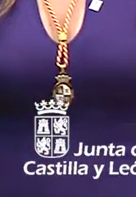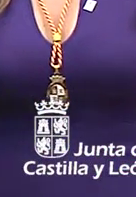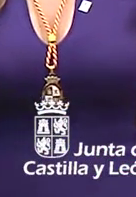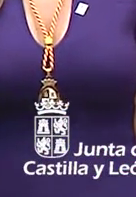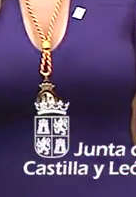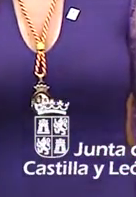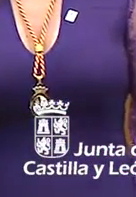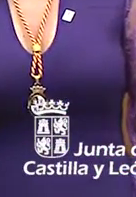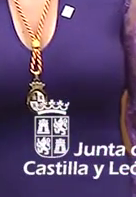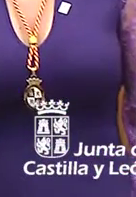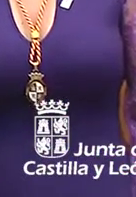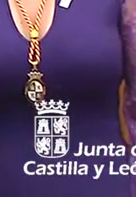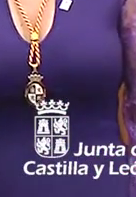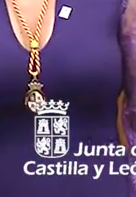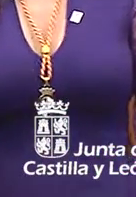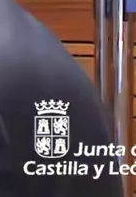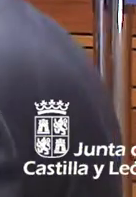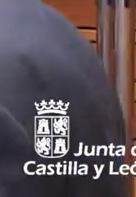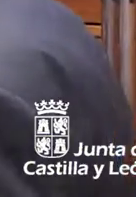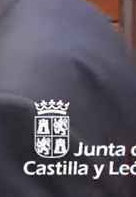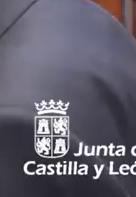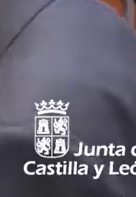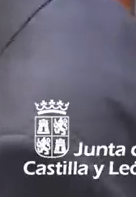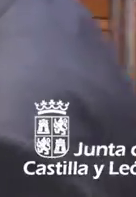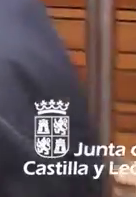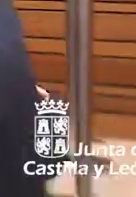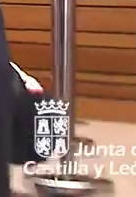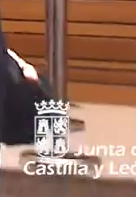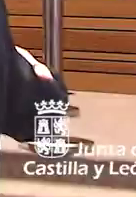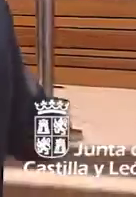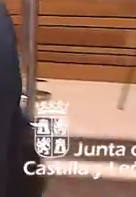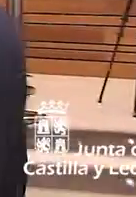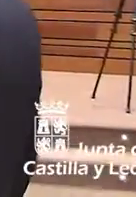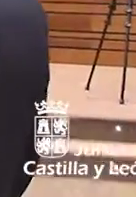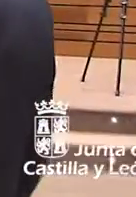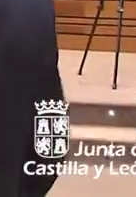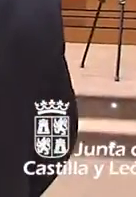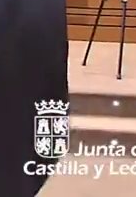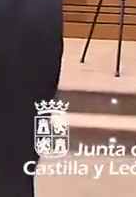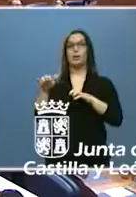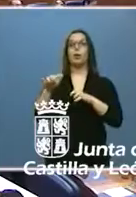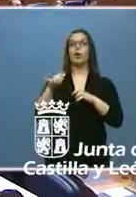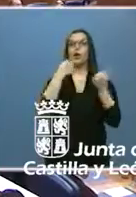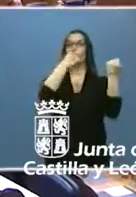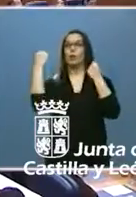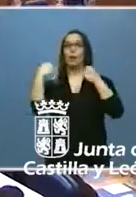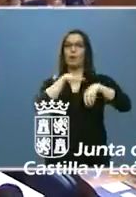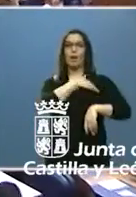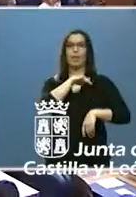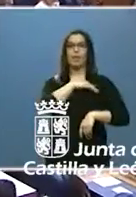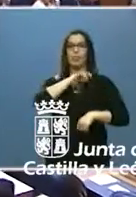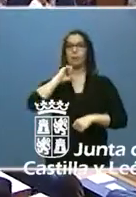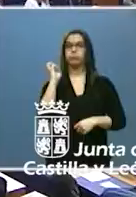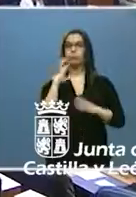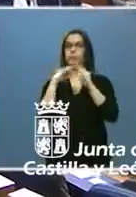comunidades autónomas y la clave de bóveda del autonomismo útil. En tercer lugar, el ingente patrimonio cultural y natural de Castilla y León, que se ha convertido en